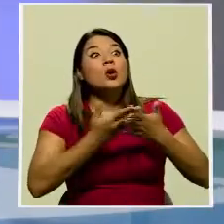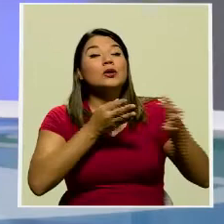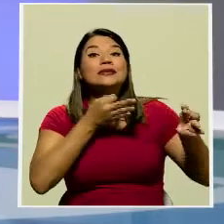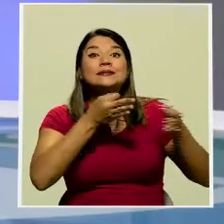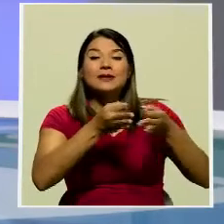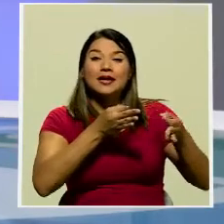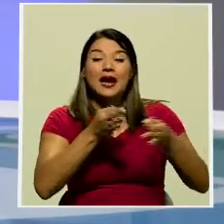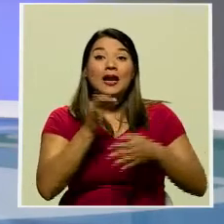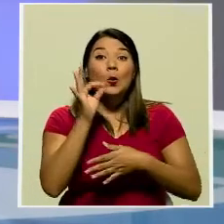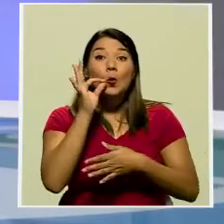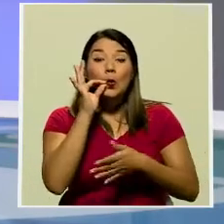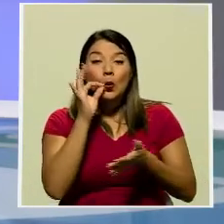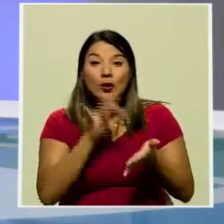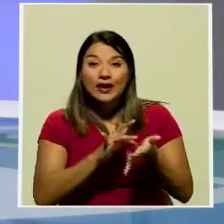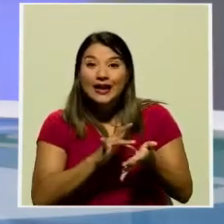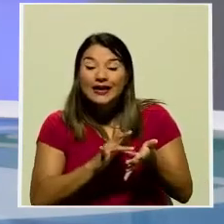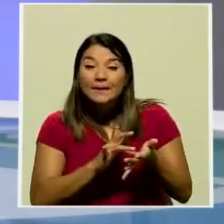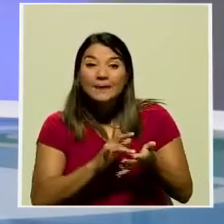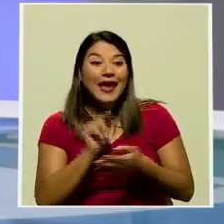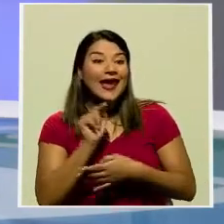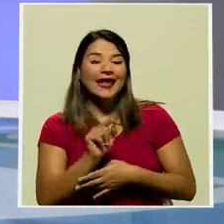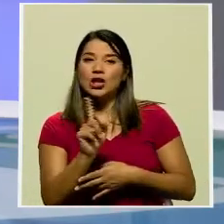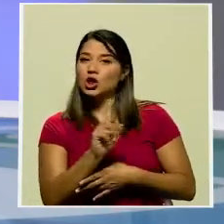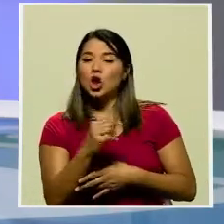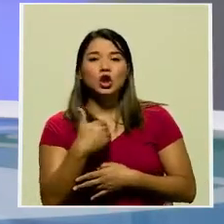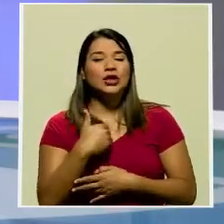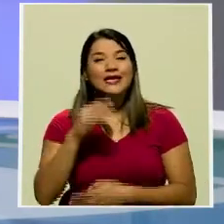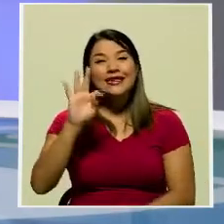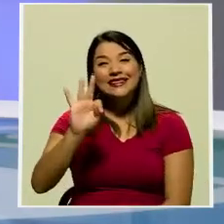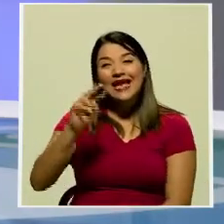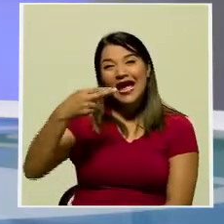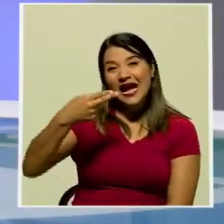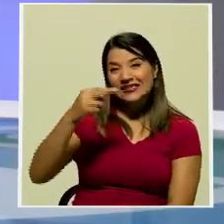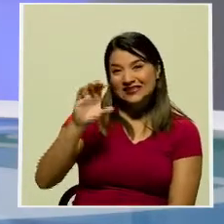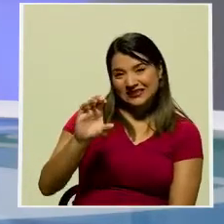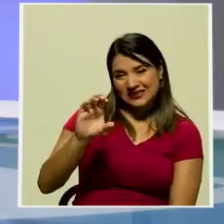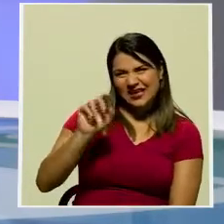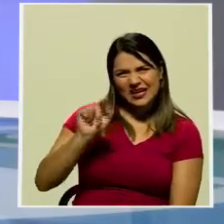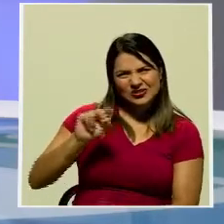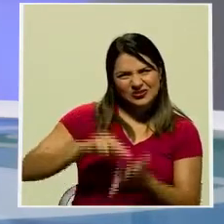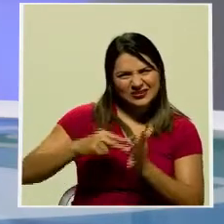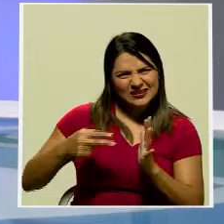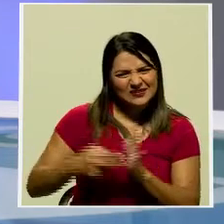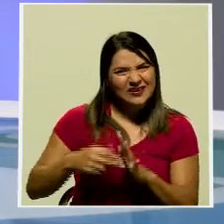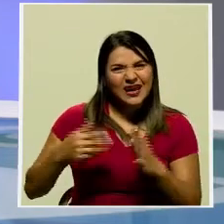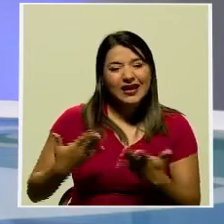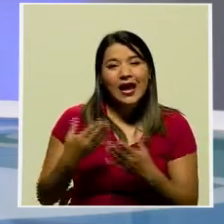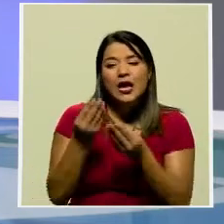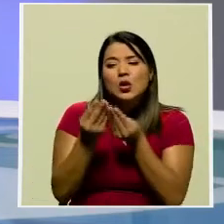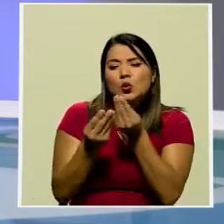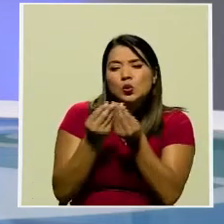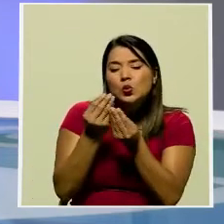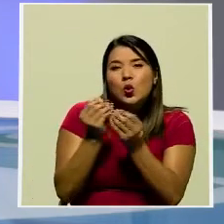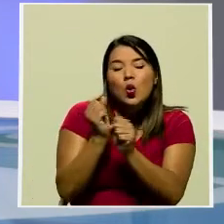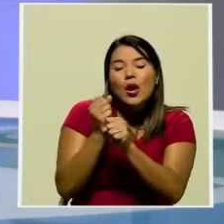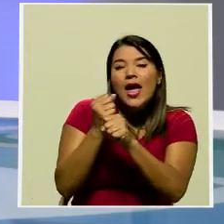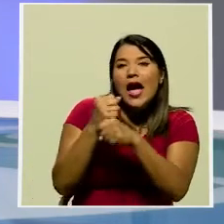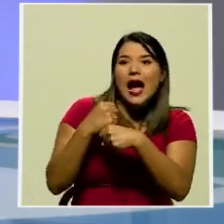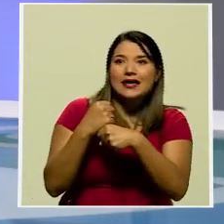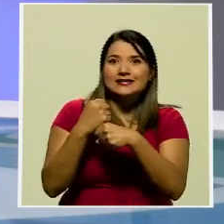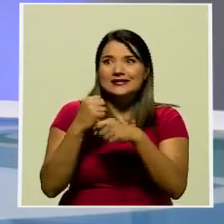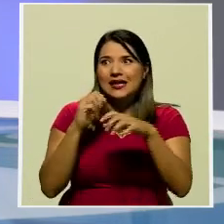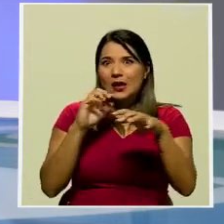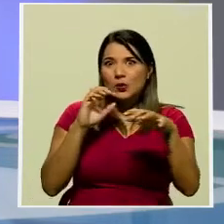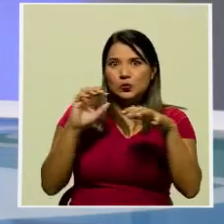cannabis medicinal carece de THC, que es la sustancia psicoactiva. Es decir,